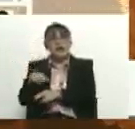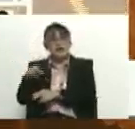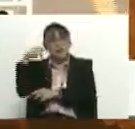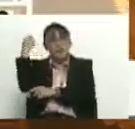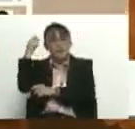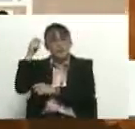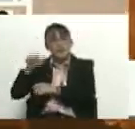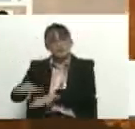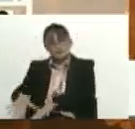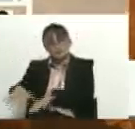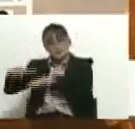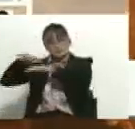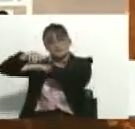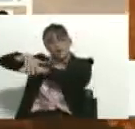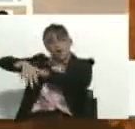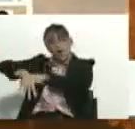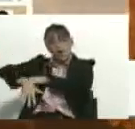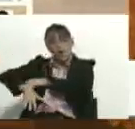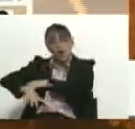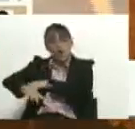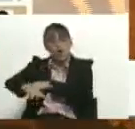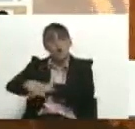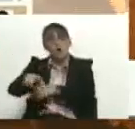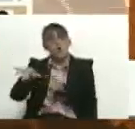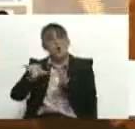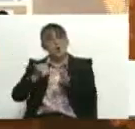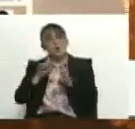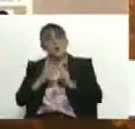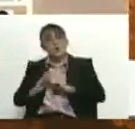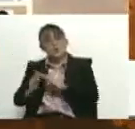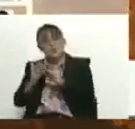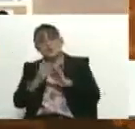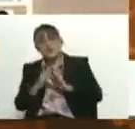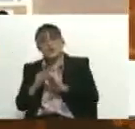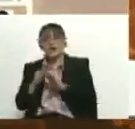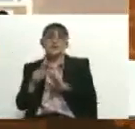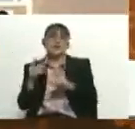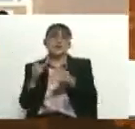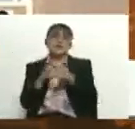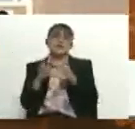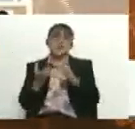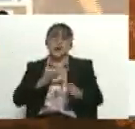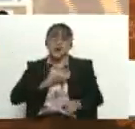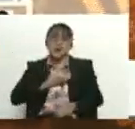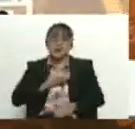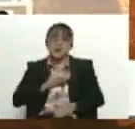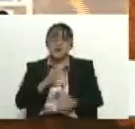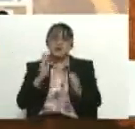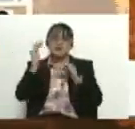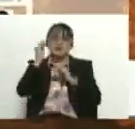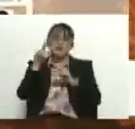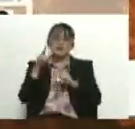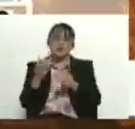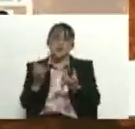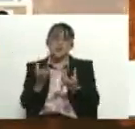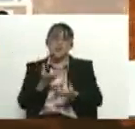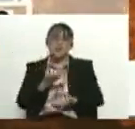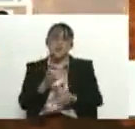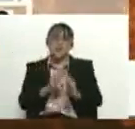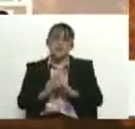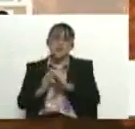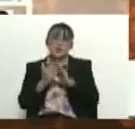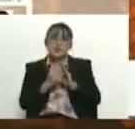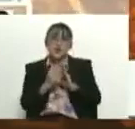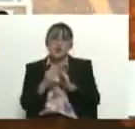y desbordó a estas comunidades allí hay un equipo permanente con la alcaldesa atendiendo a estas comunidades que están